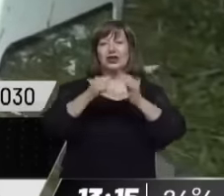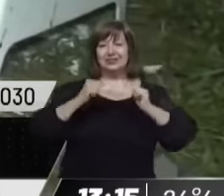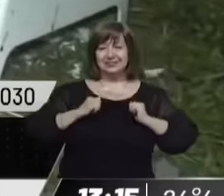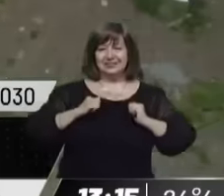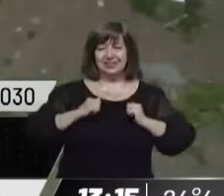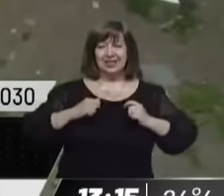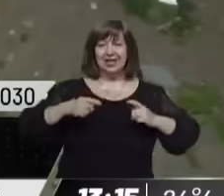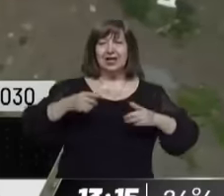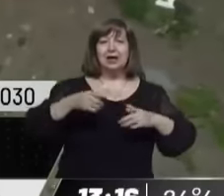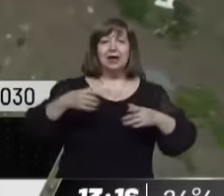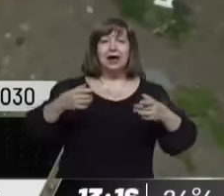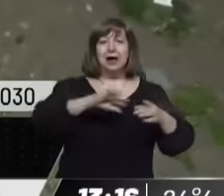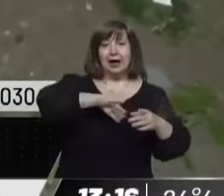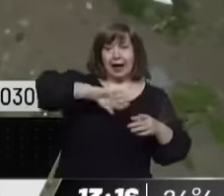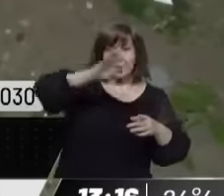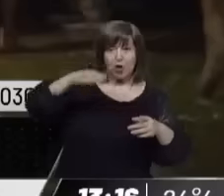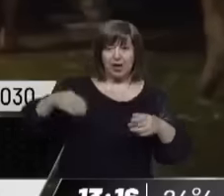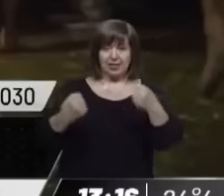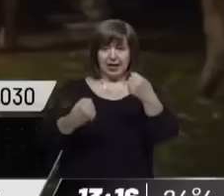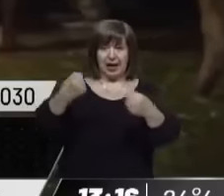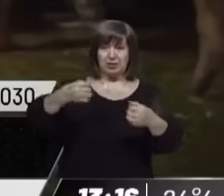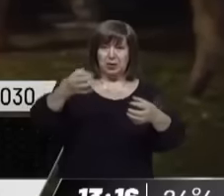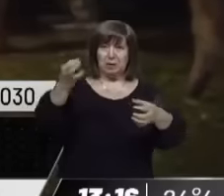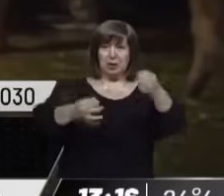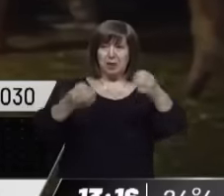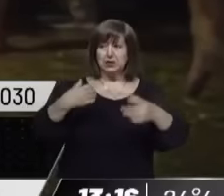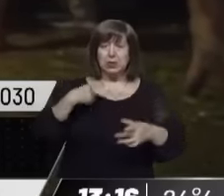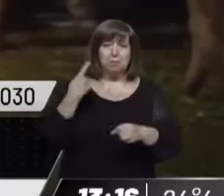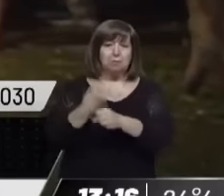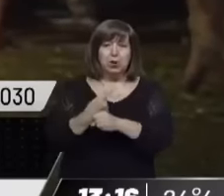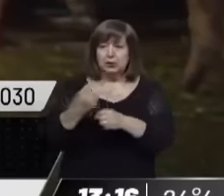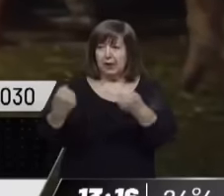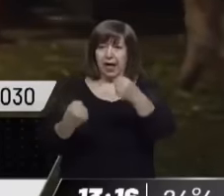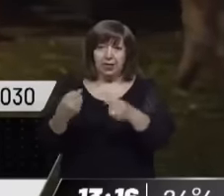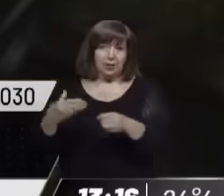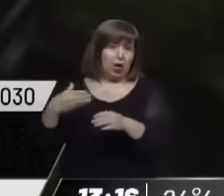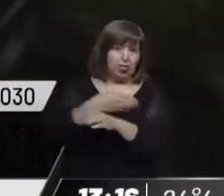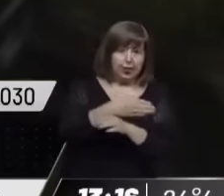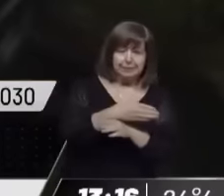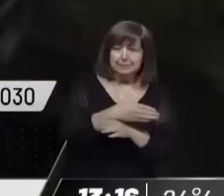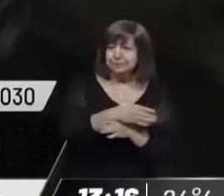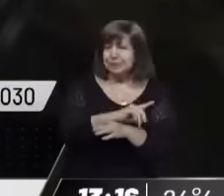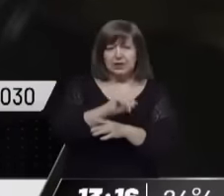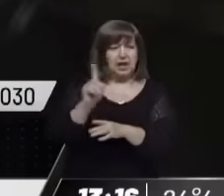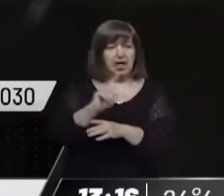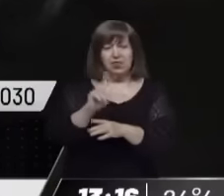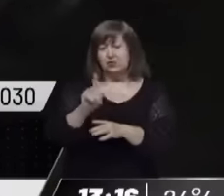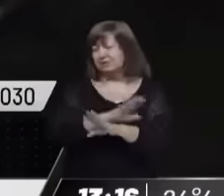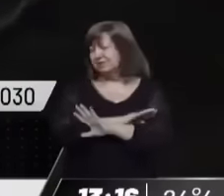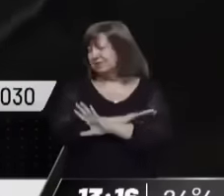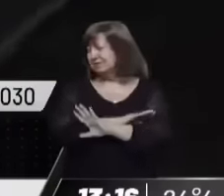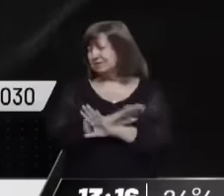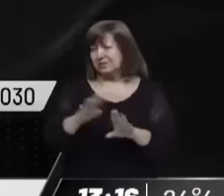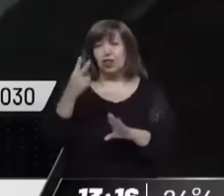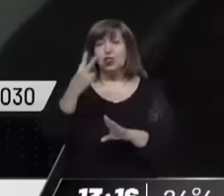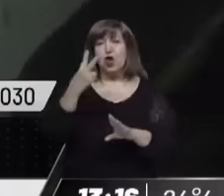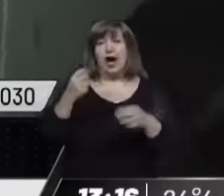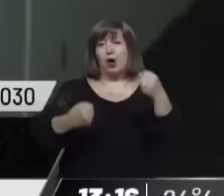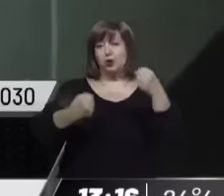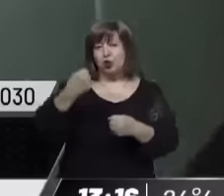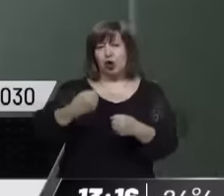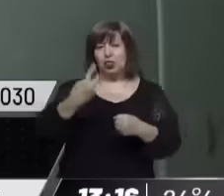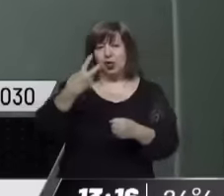las dos camionetas me las agarró porque lamentablemente no las alcancé a meter, las dos camionetas me las ha hecho pelota, las ha destruido casi total. Y